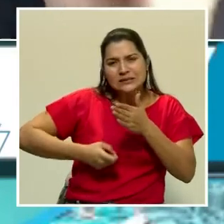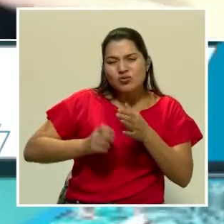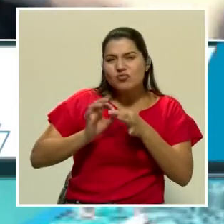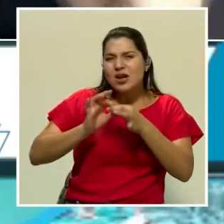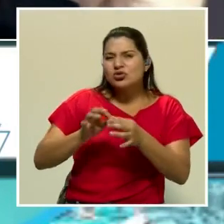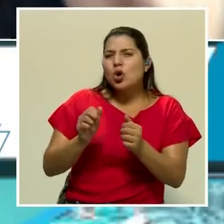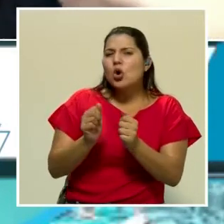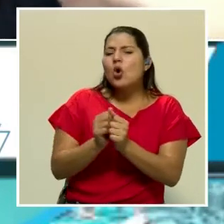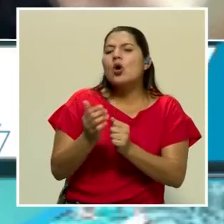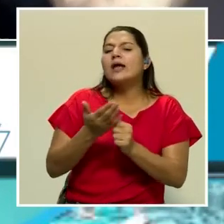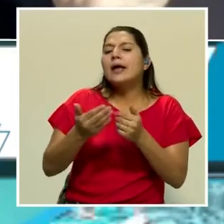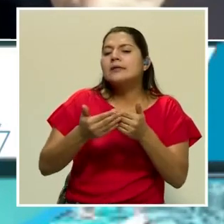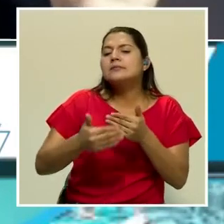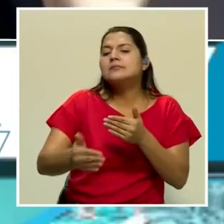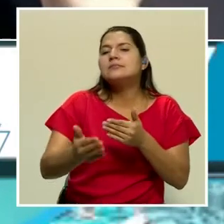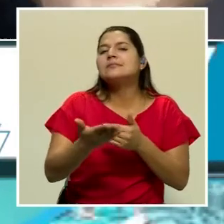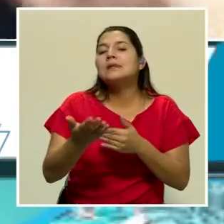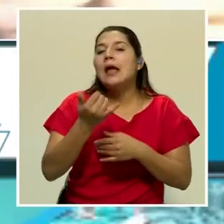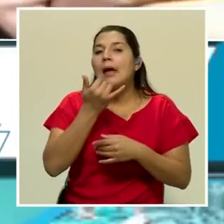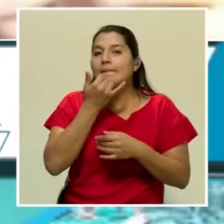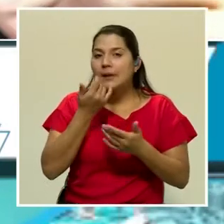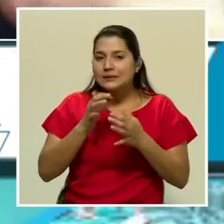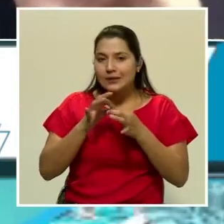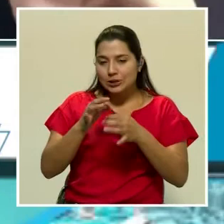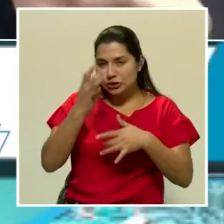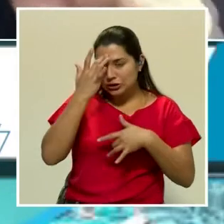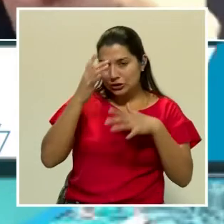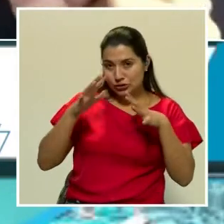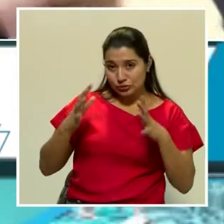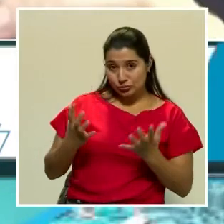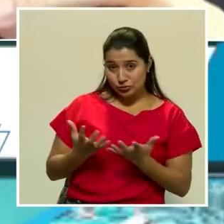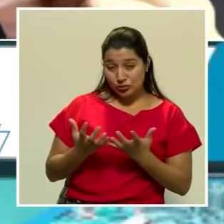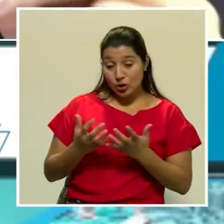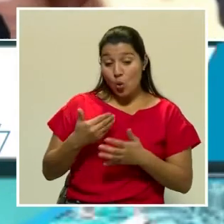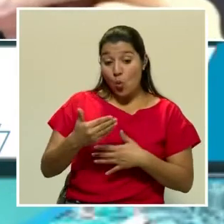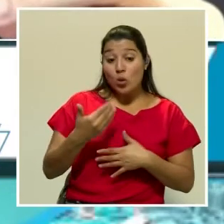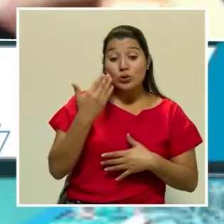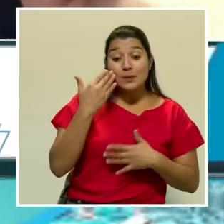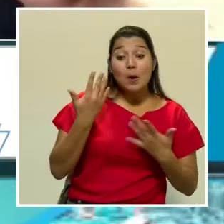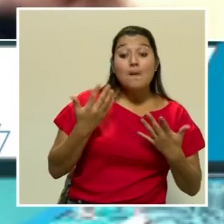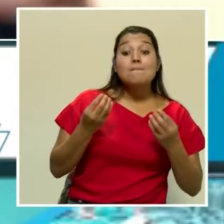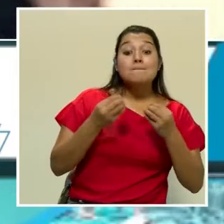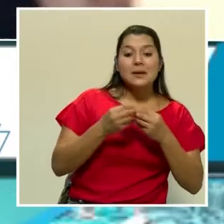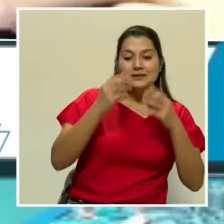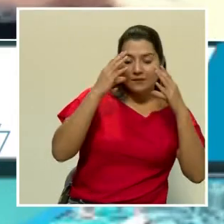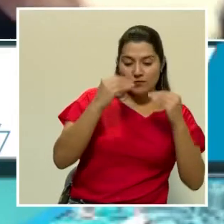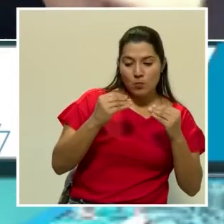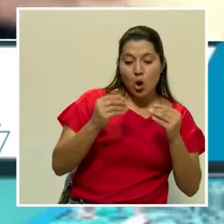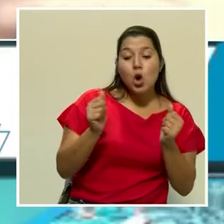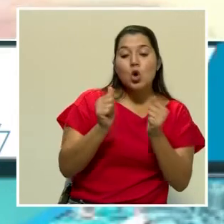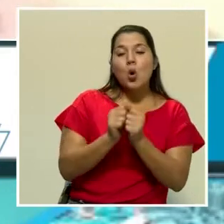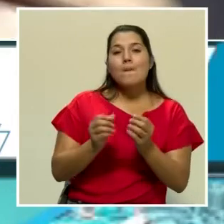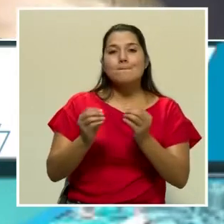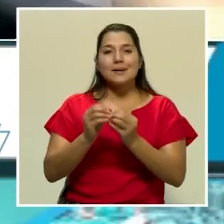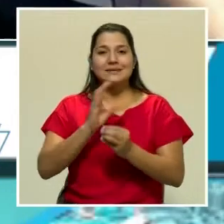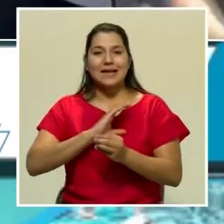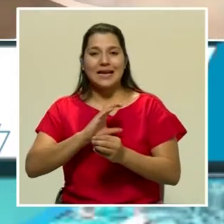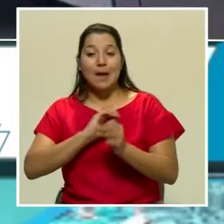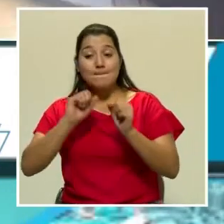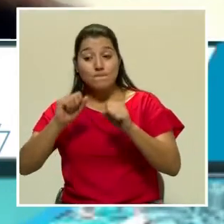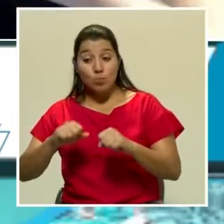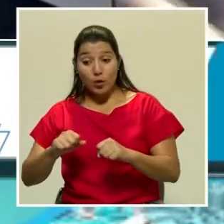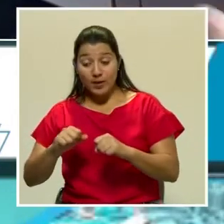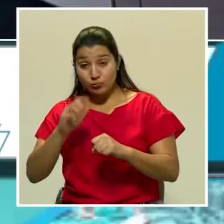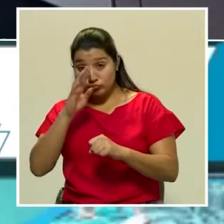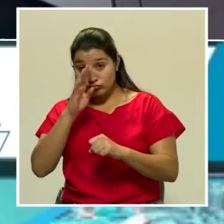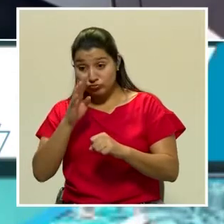es lo que va a ir pasando, y conforme sabemos más datos, con mayor calidad vamos a poder rediseñar, aplicar o ajustar,